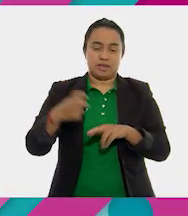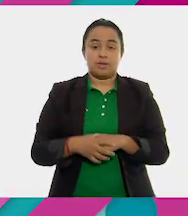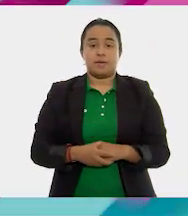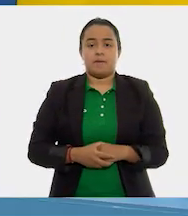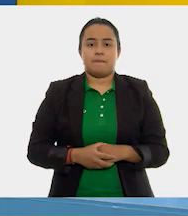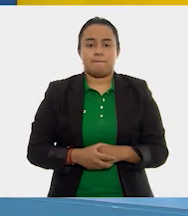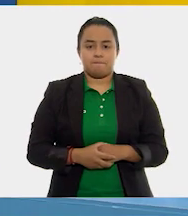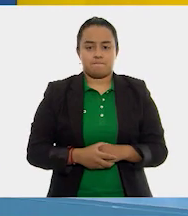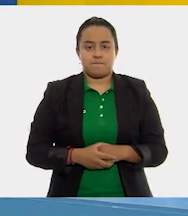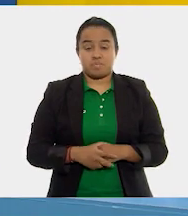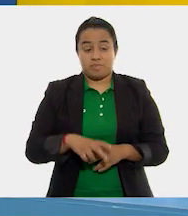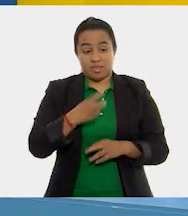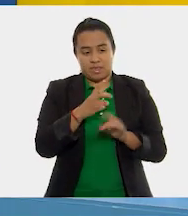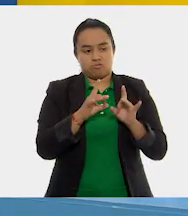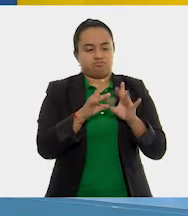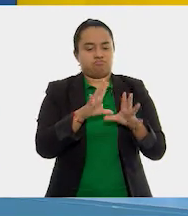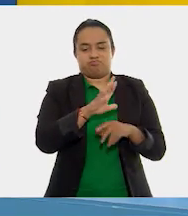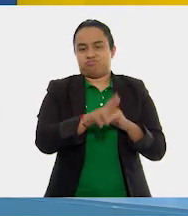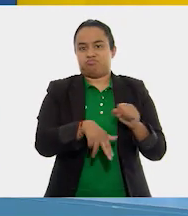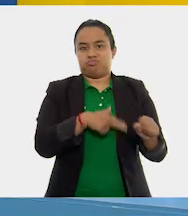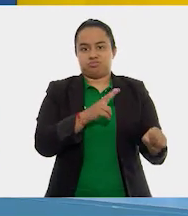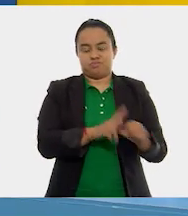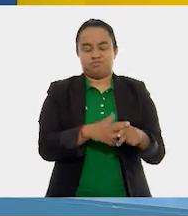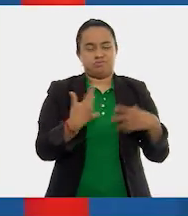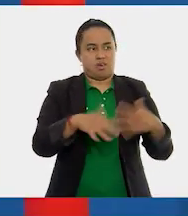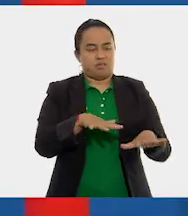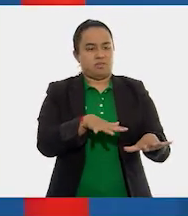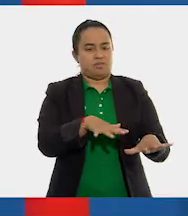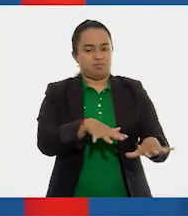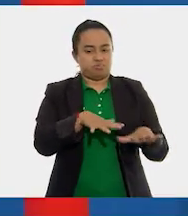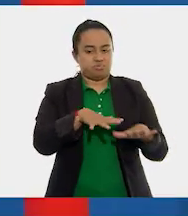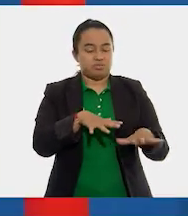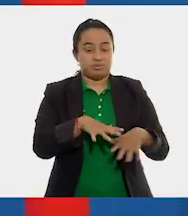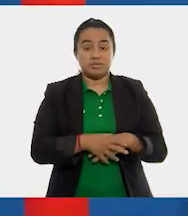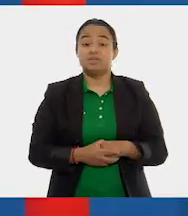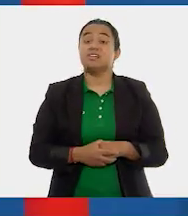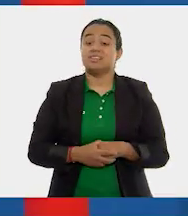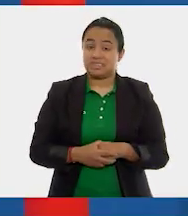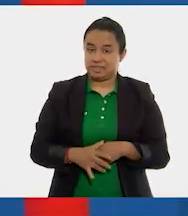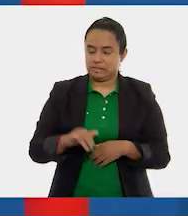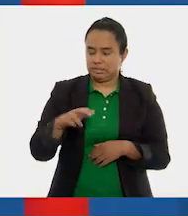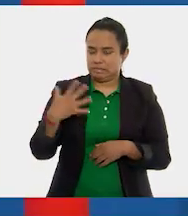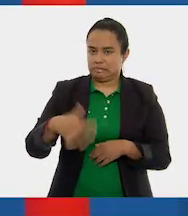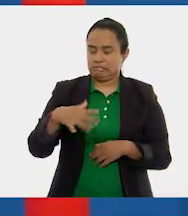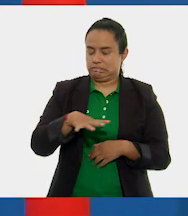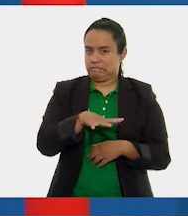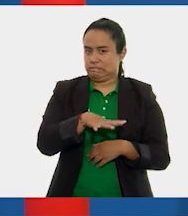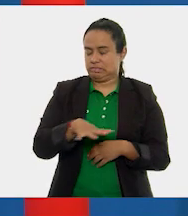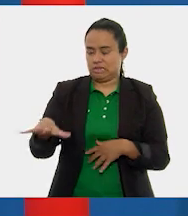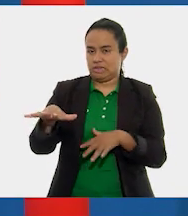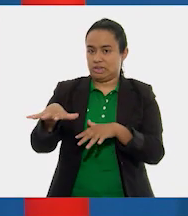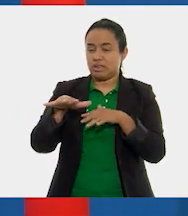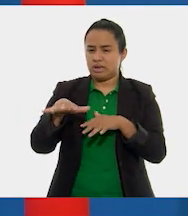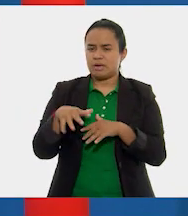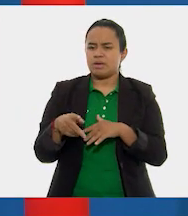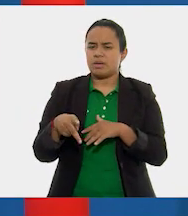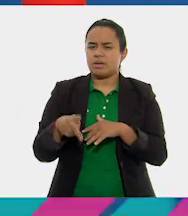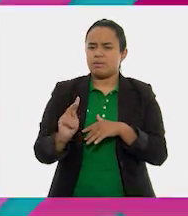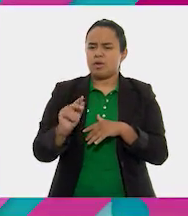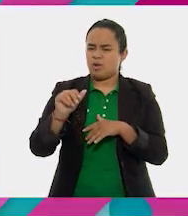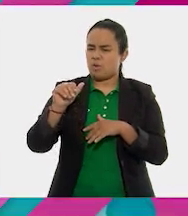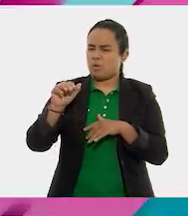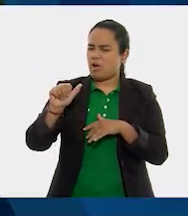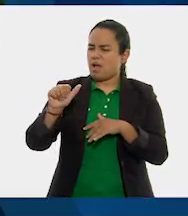un fenómeno natural impresionante. Sí, maestra, son increíbles, pero ¿qué son las auroras